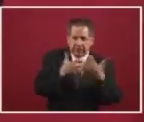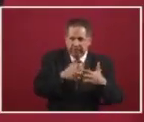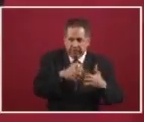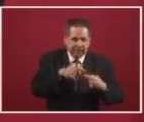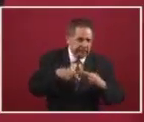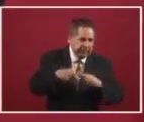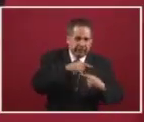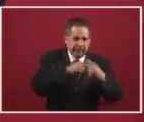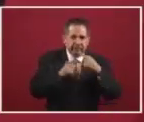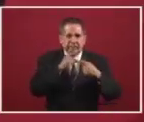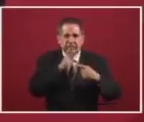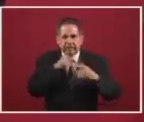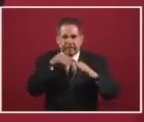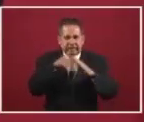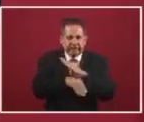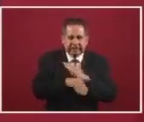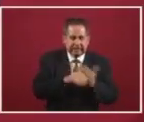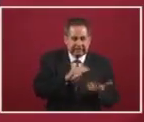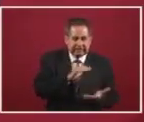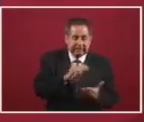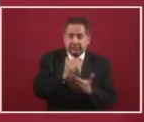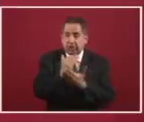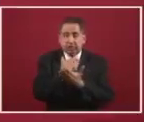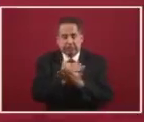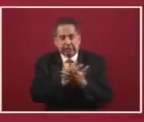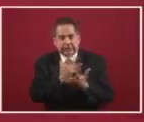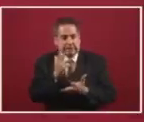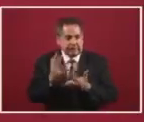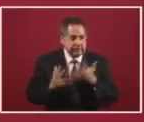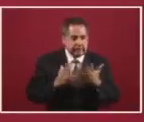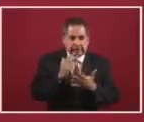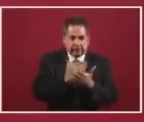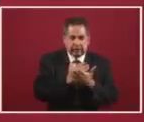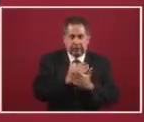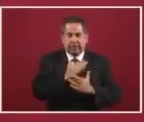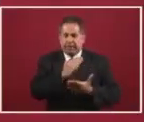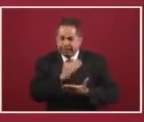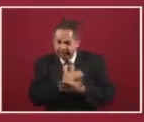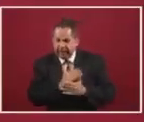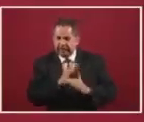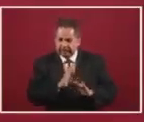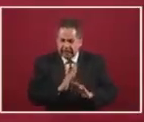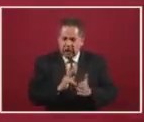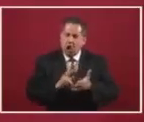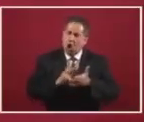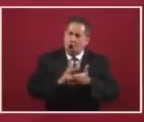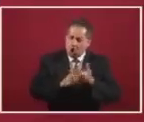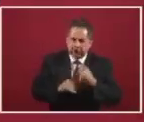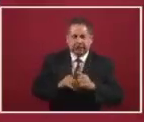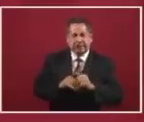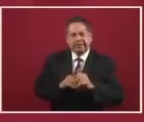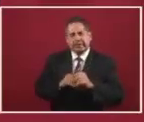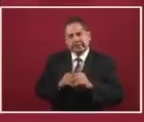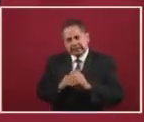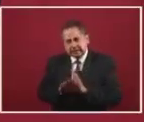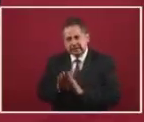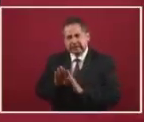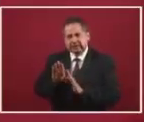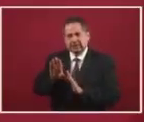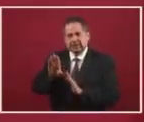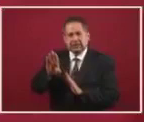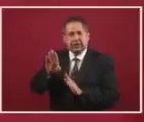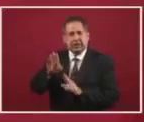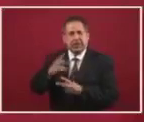petróleo crudo y cómo se detuvo la caída y vamos hacia